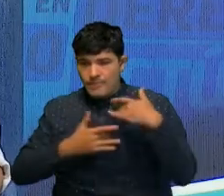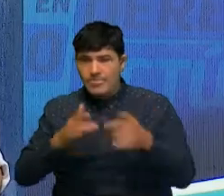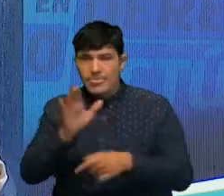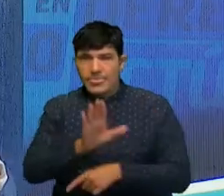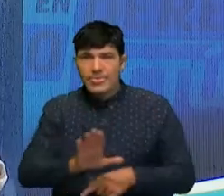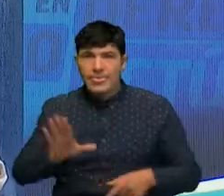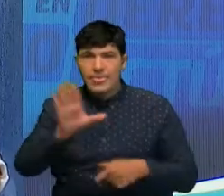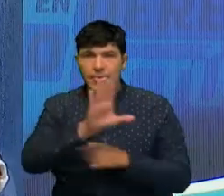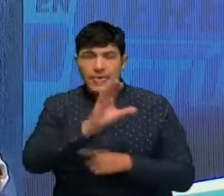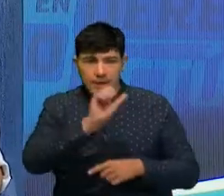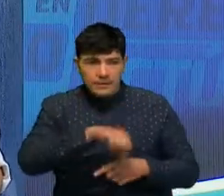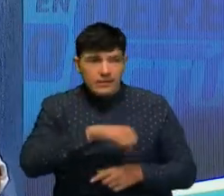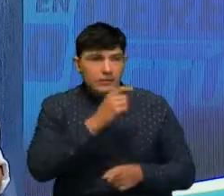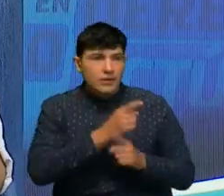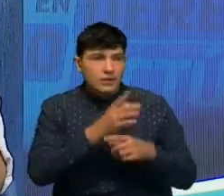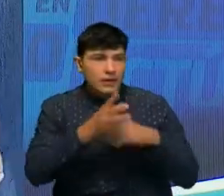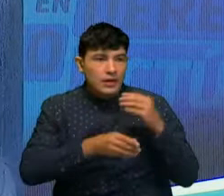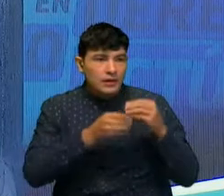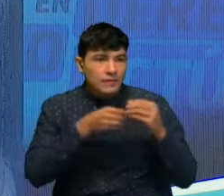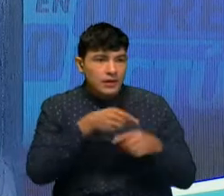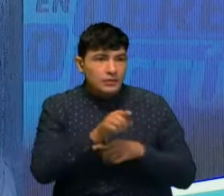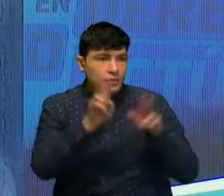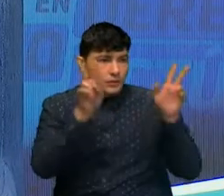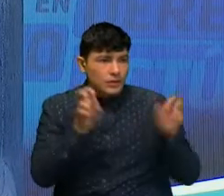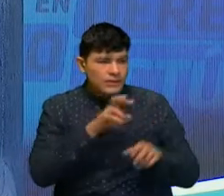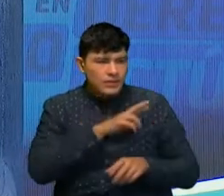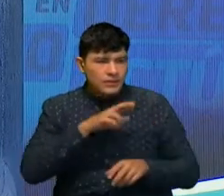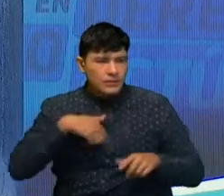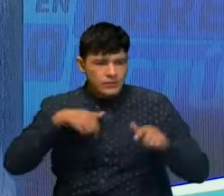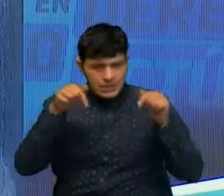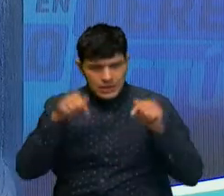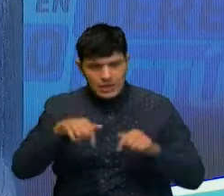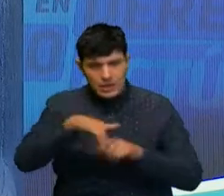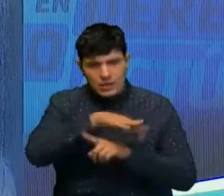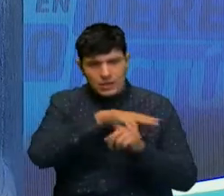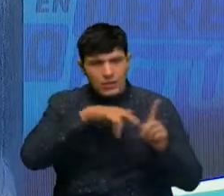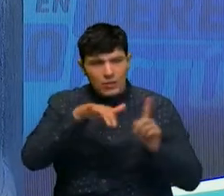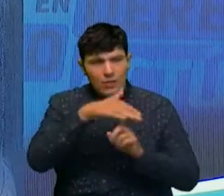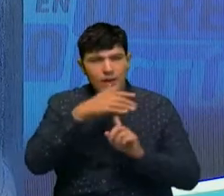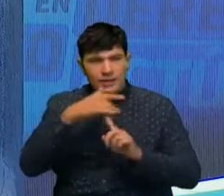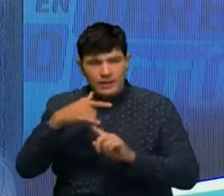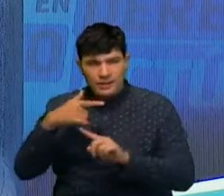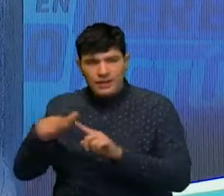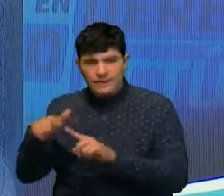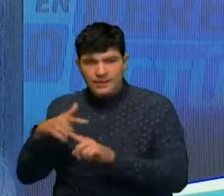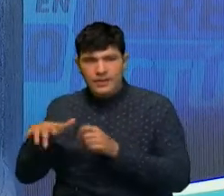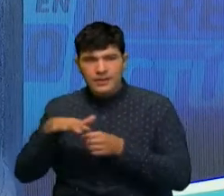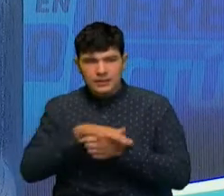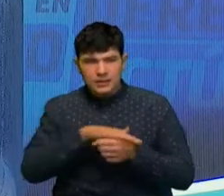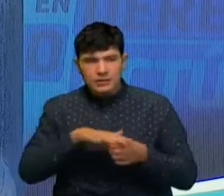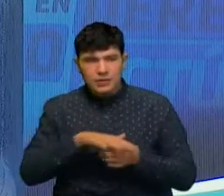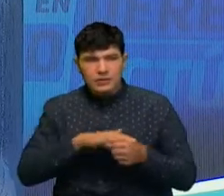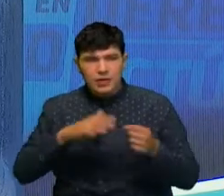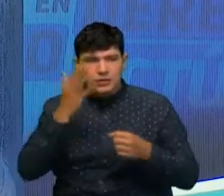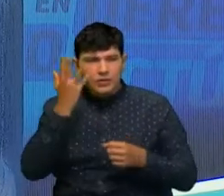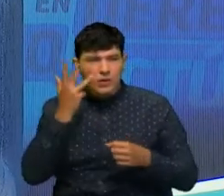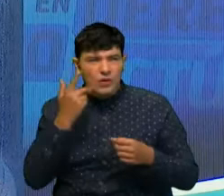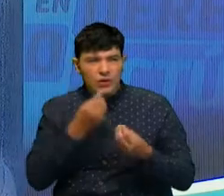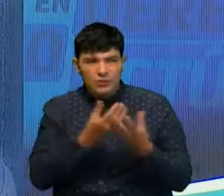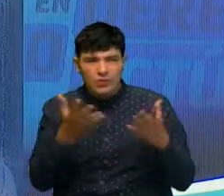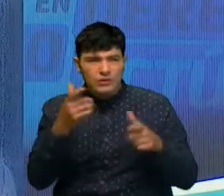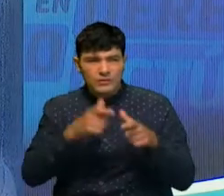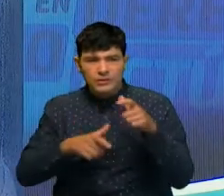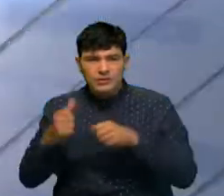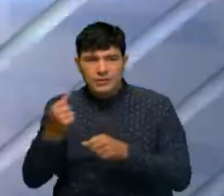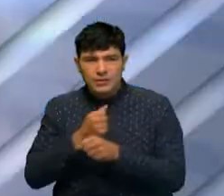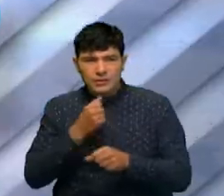pues vamos a propósito de esta temática a colocarnos en contexto, y tenemos una serie de situaciones que se presentan en el día a día de muchos